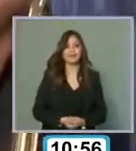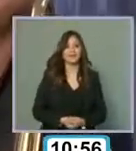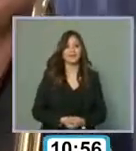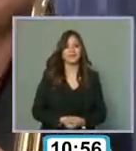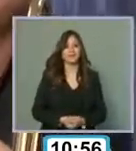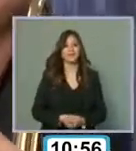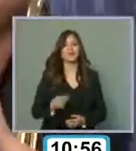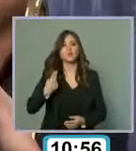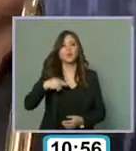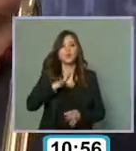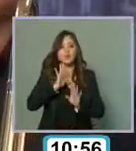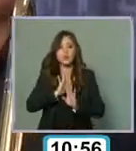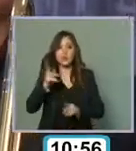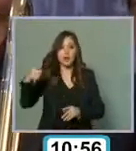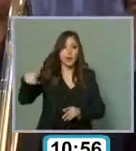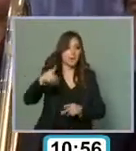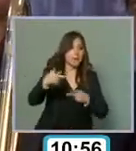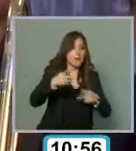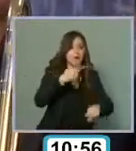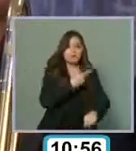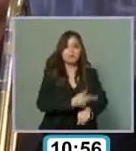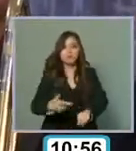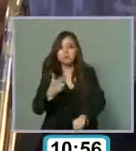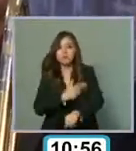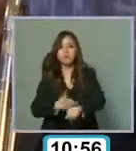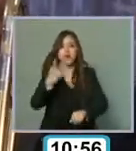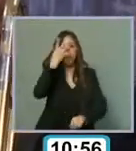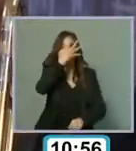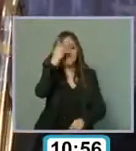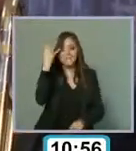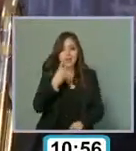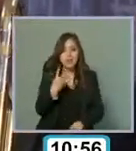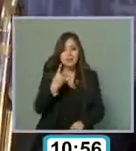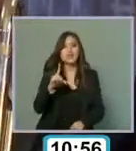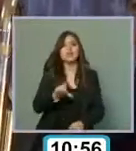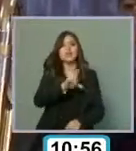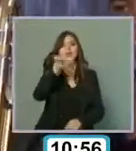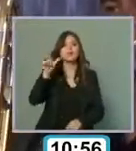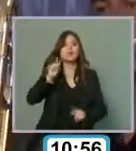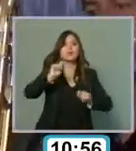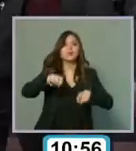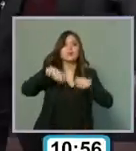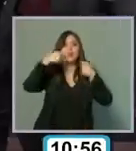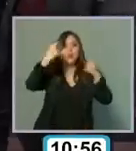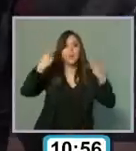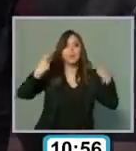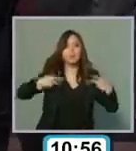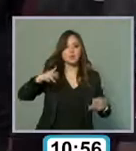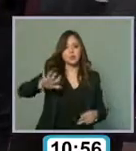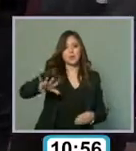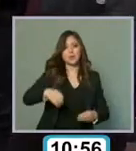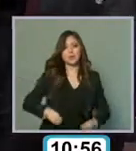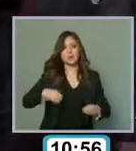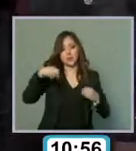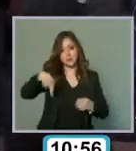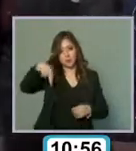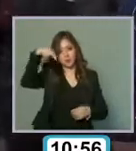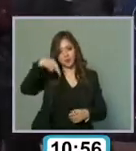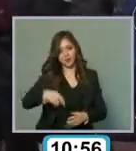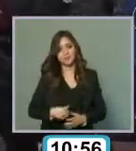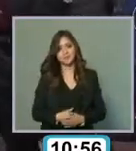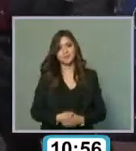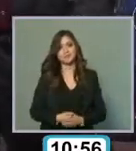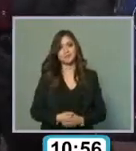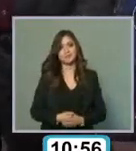tramitando ya las visas y próximamente, Dios quiere, no vamos a tardar mucho cuando vamos a visitar a nuestros camaradas de por allá del norte. Y luego también me están platicando